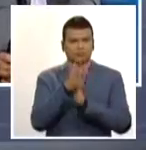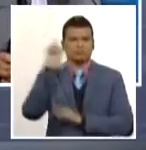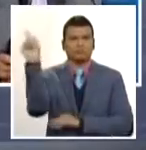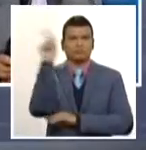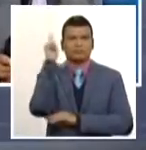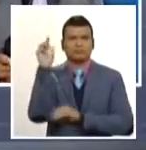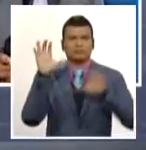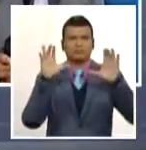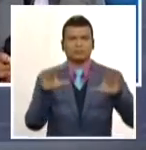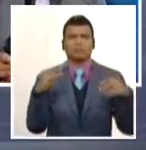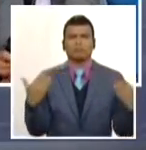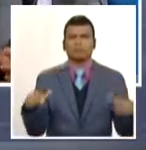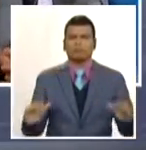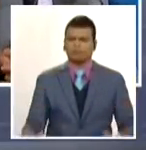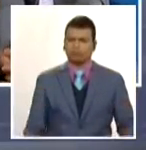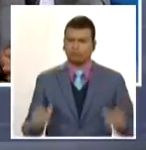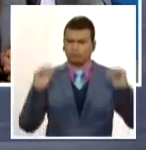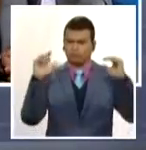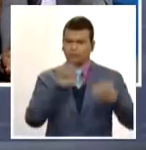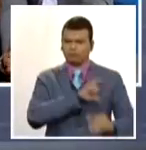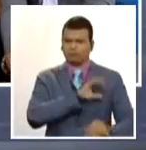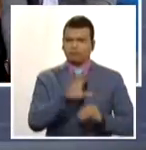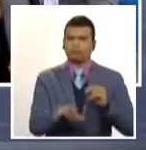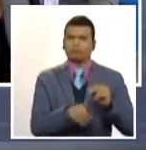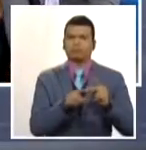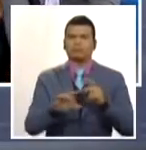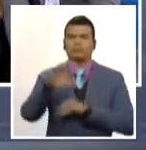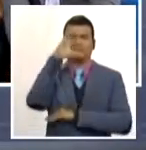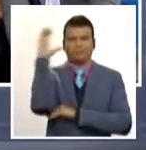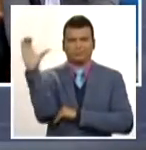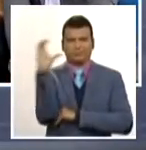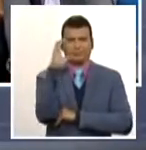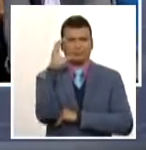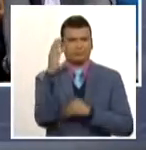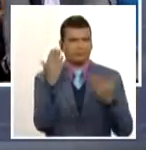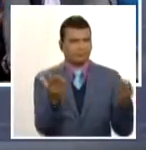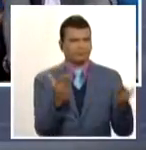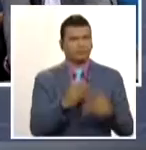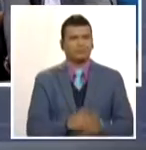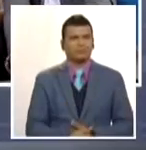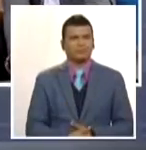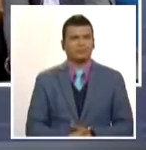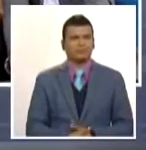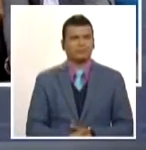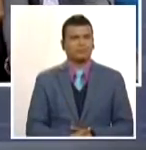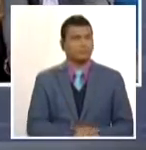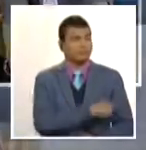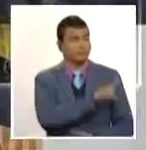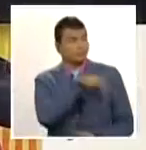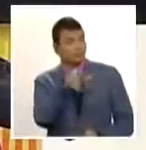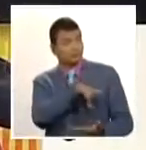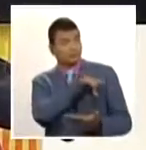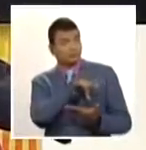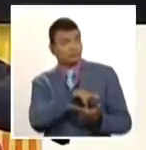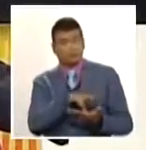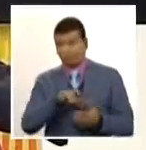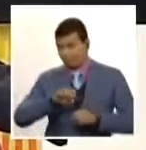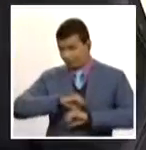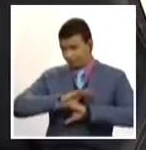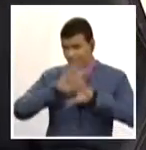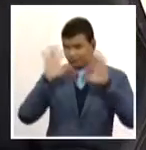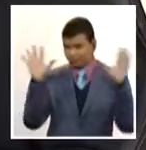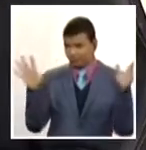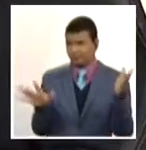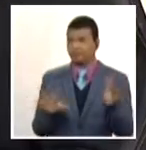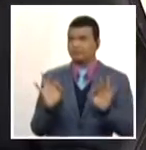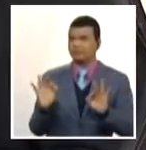festival que enaltece no solo a Santiago de Cali, sino a todo Colombia. Sí, señor. Pues, ¿usted va al Petronio, Armando? Sí, señor, claro. Esta semana el